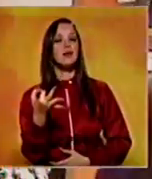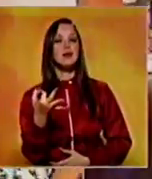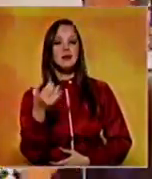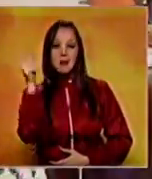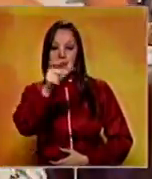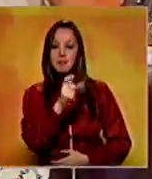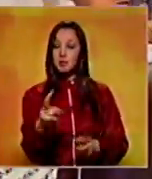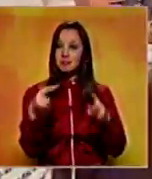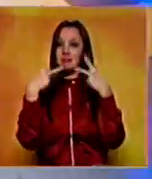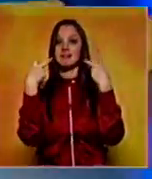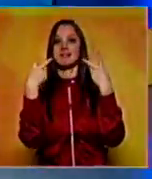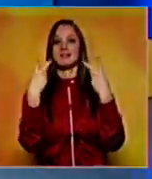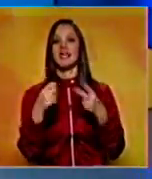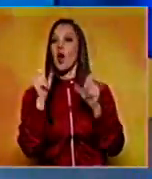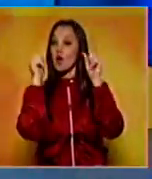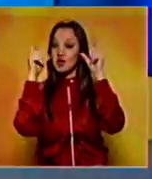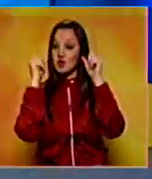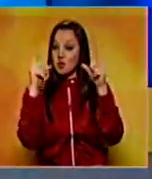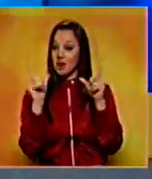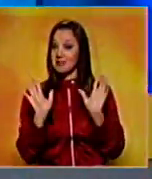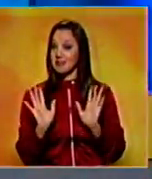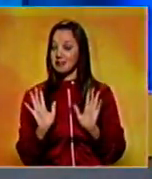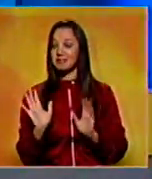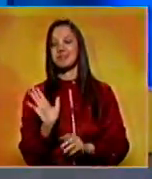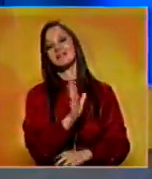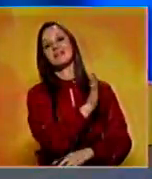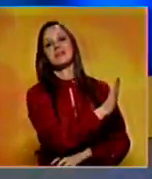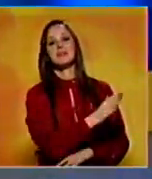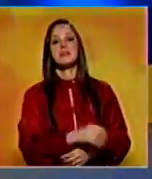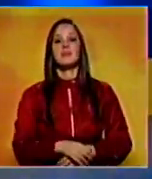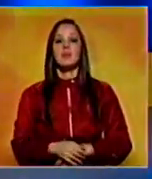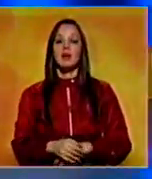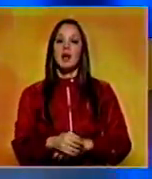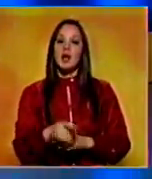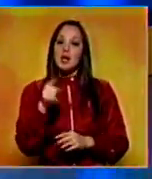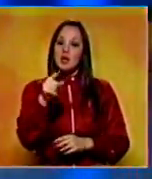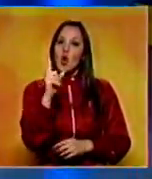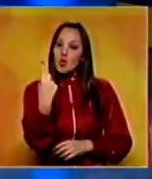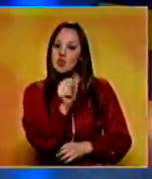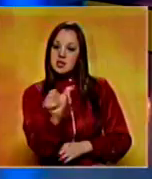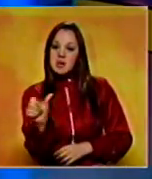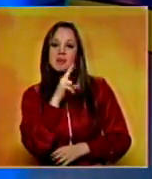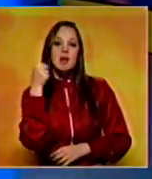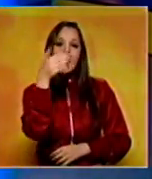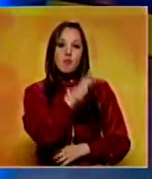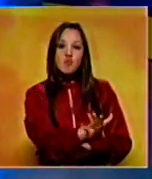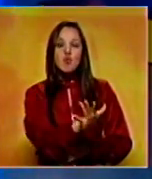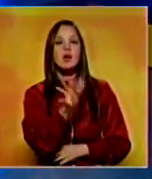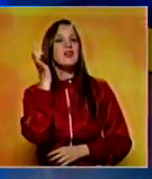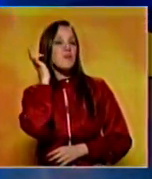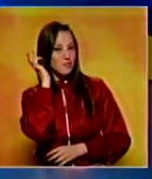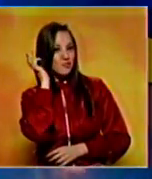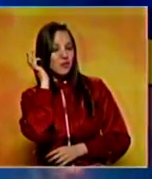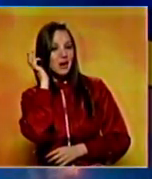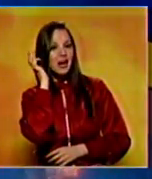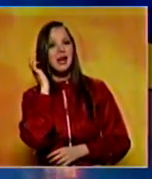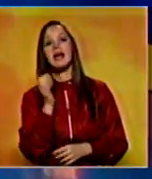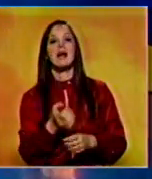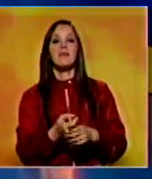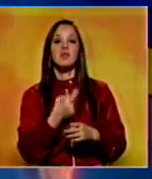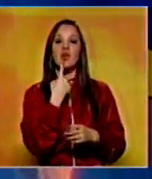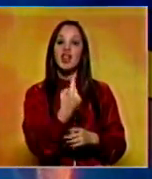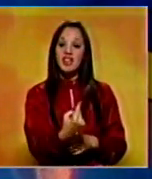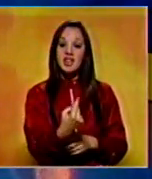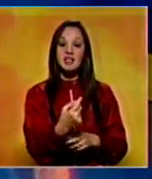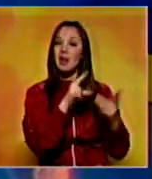toda una sorpresa para este sábado. A más de una semana de la pérdida de la actriz y comediante Joan Rivers, siguen aumentando los rumores sobre